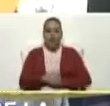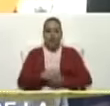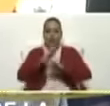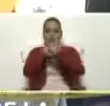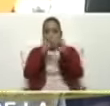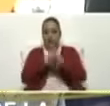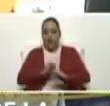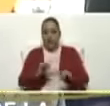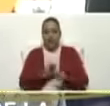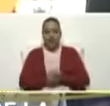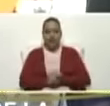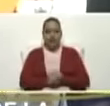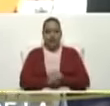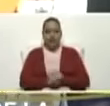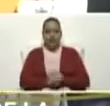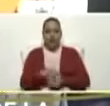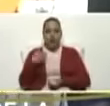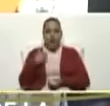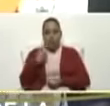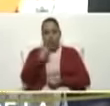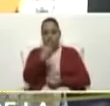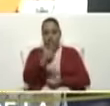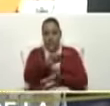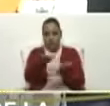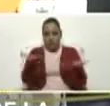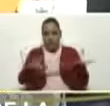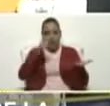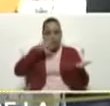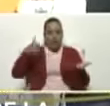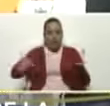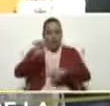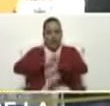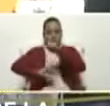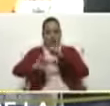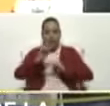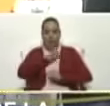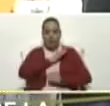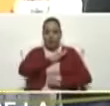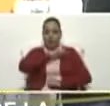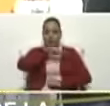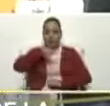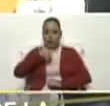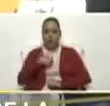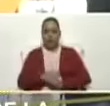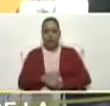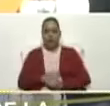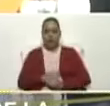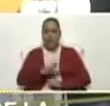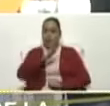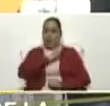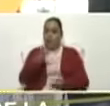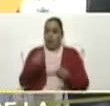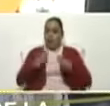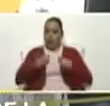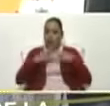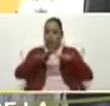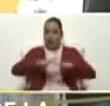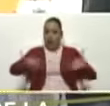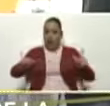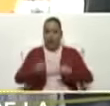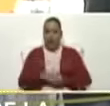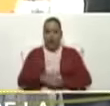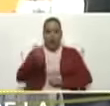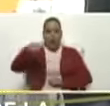felicidad. Le digo al pueblo, defendamos lo nuestro, nos pertenece nuestra tierra. Y